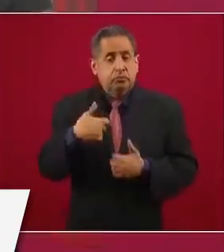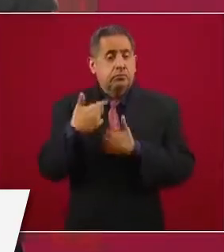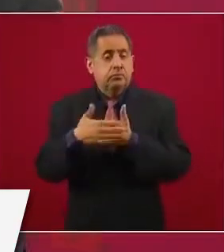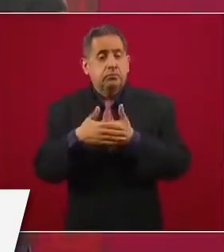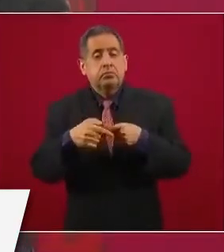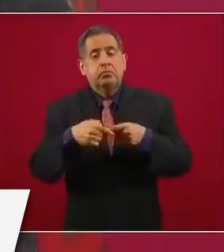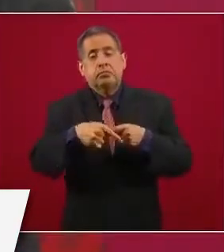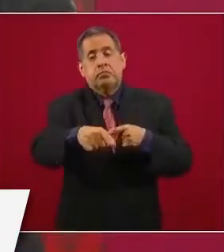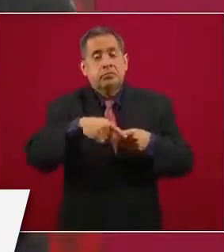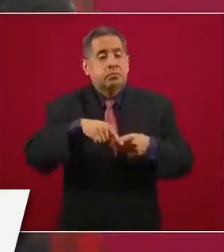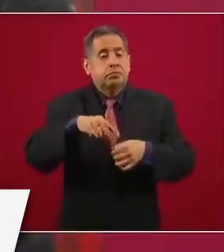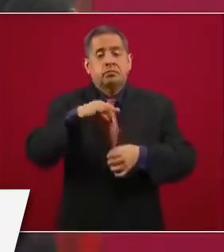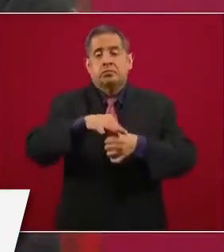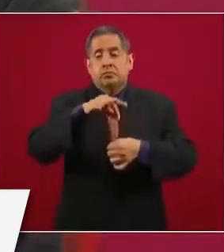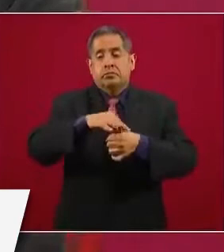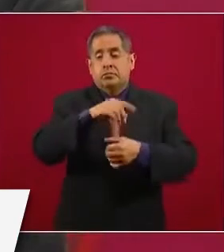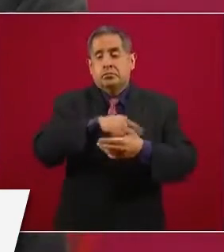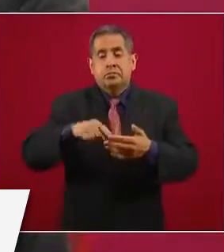de elecciones.